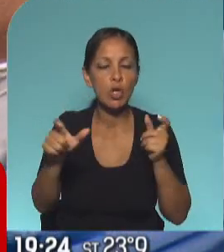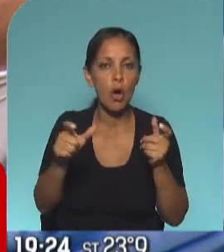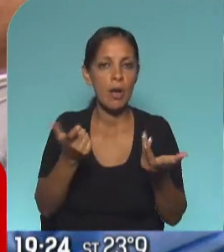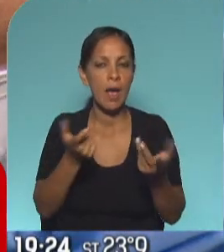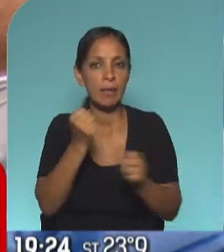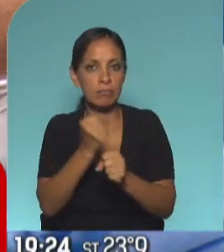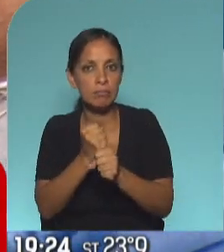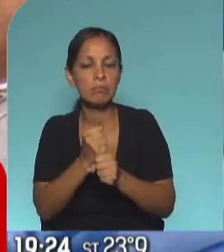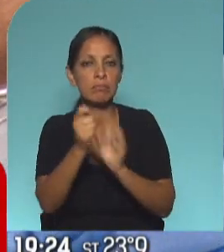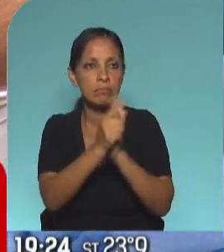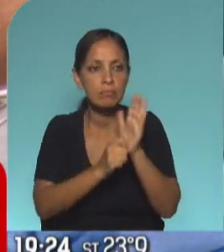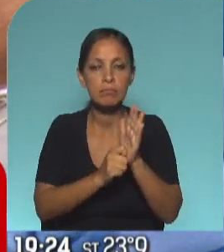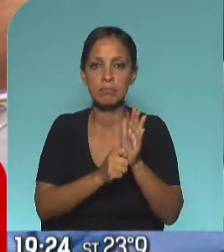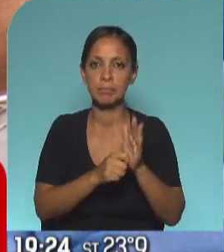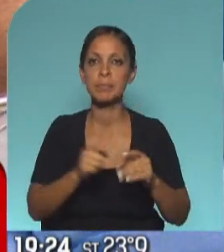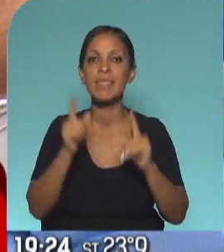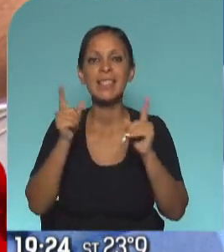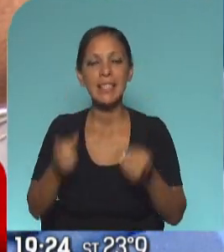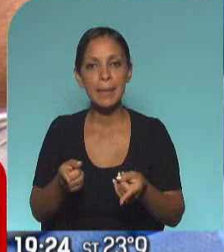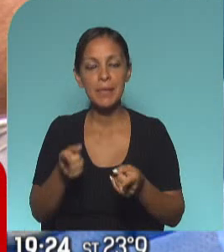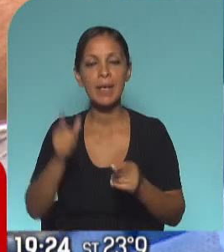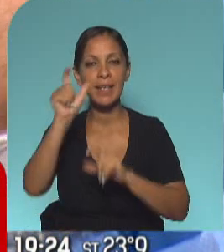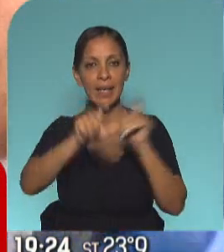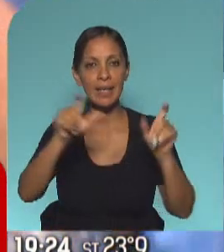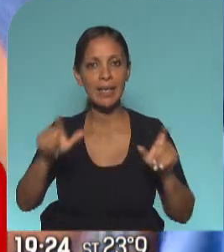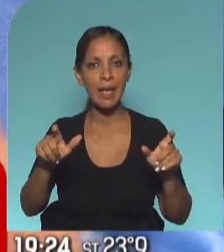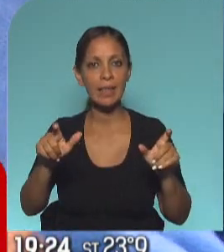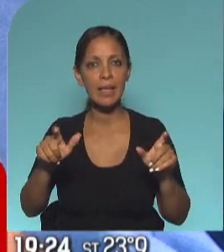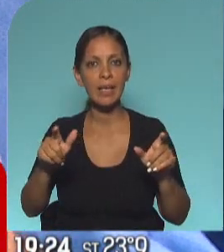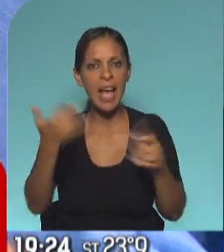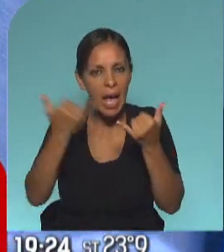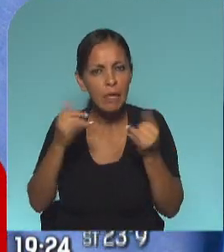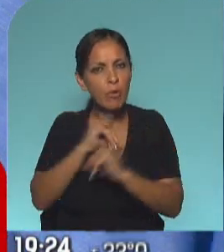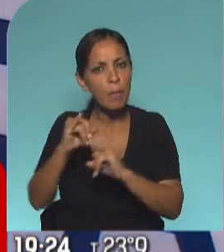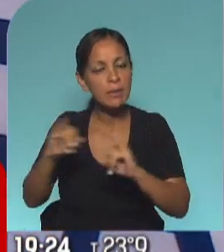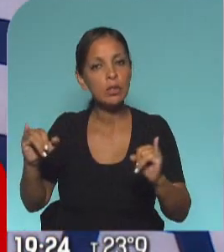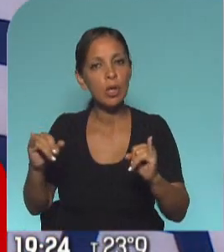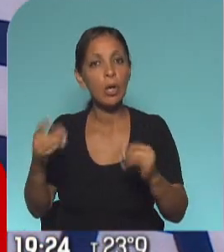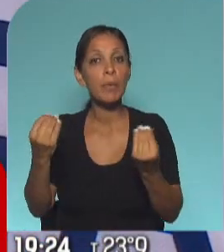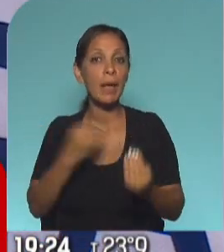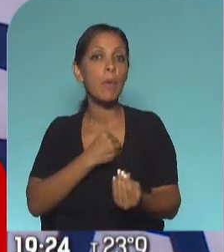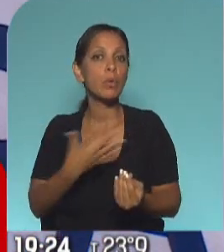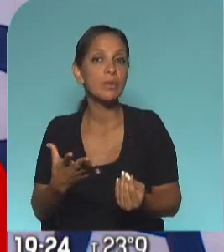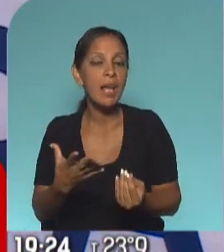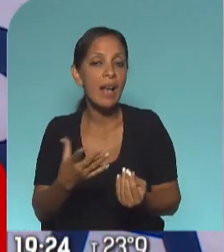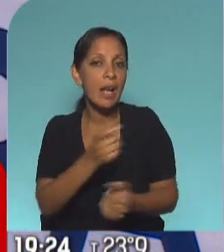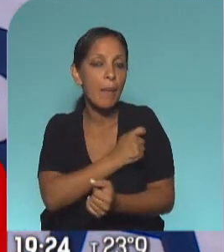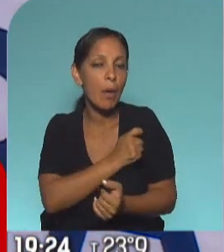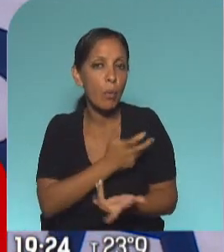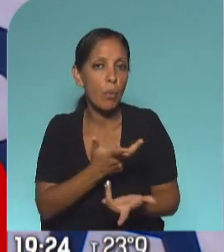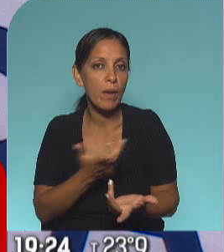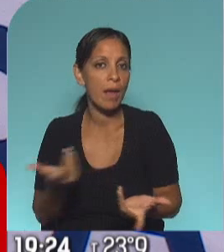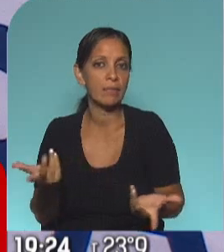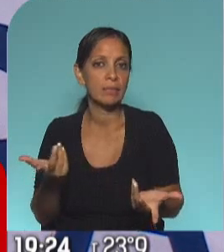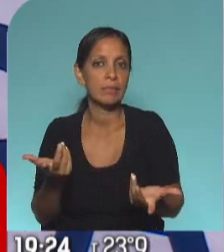registrados, y además de gente que es informada, porque al ser voluntaria la vacuna, al no tener